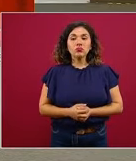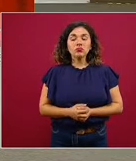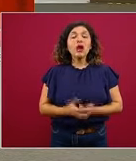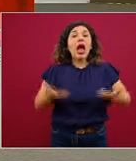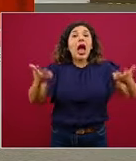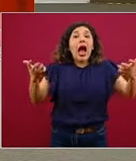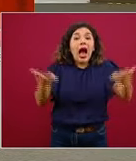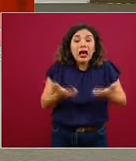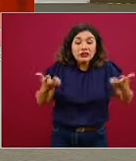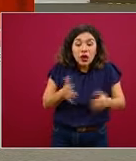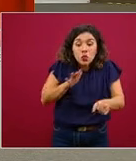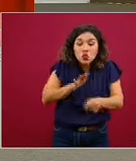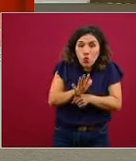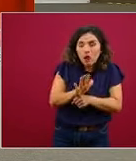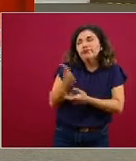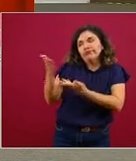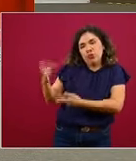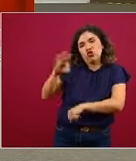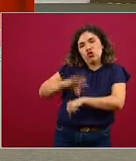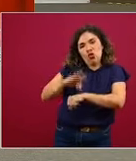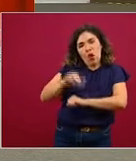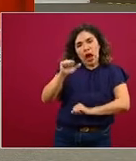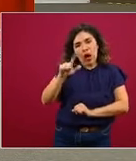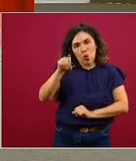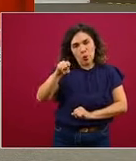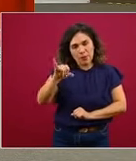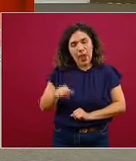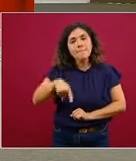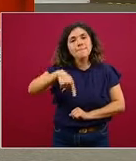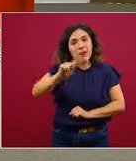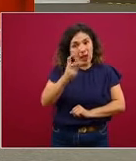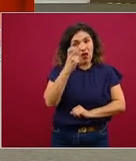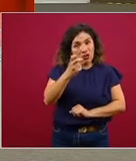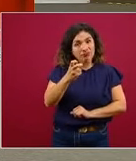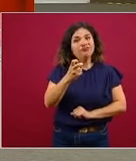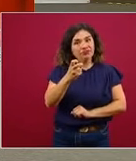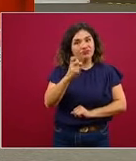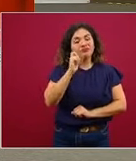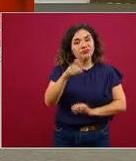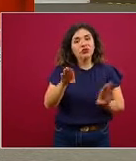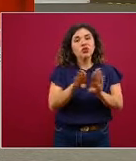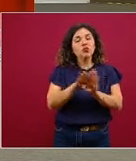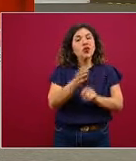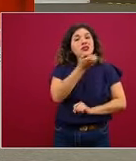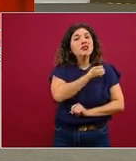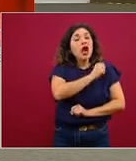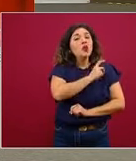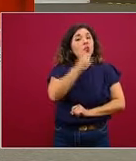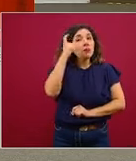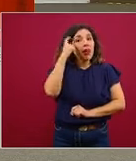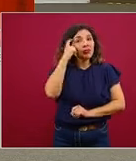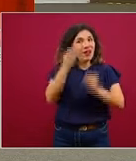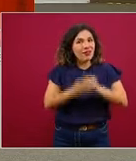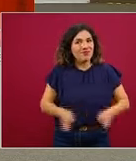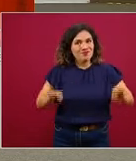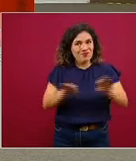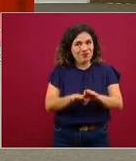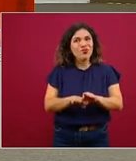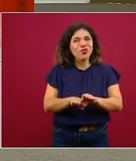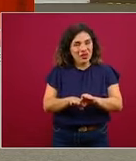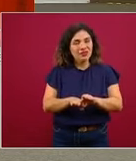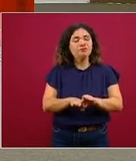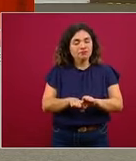Alomía. Sin embargo, esto destaca un punto importante a lo que decíamos de la transversalidad de la salud mental, ¿no? O sea, sí estamos